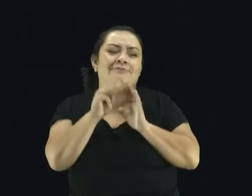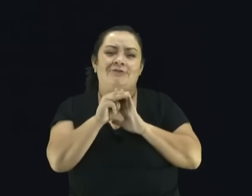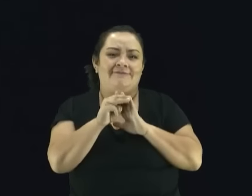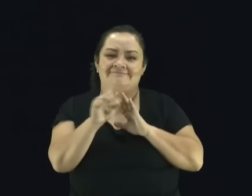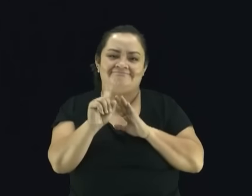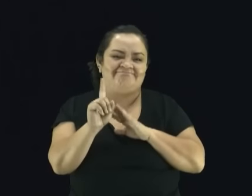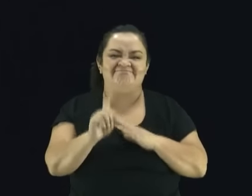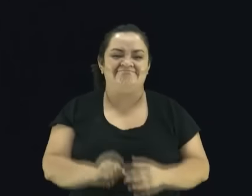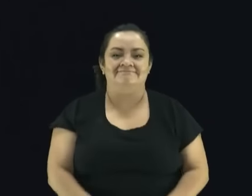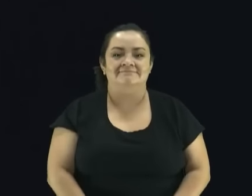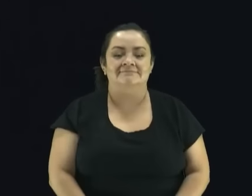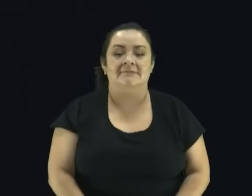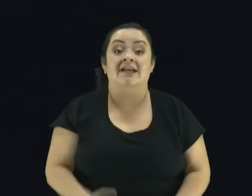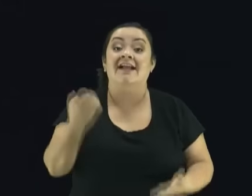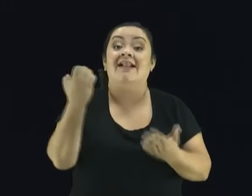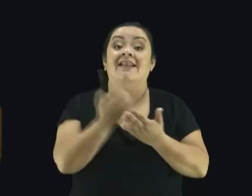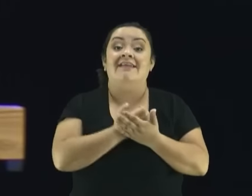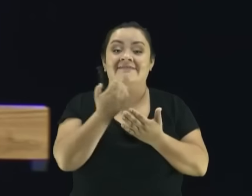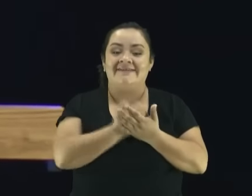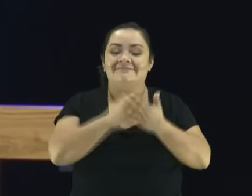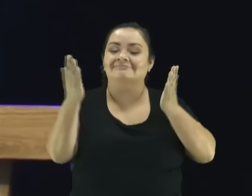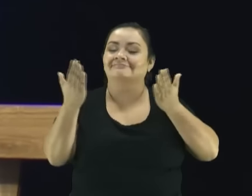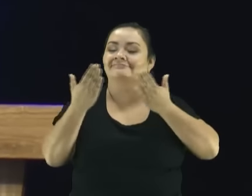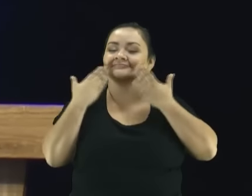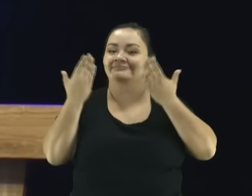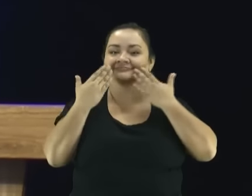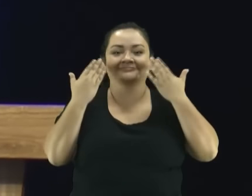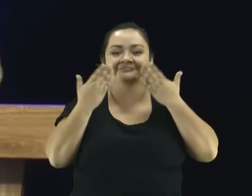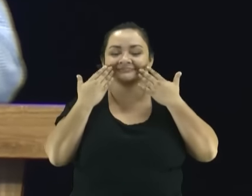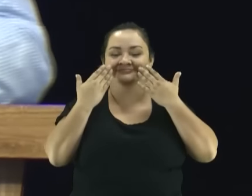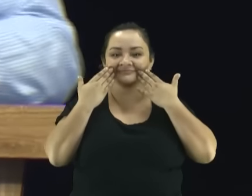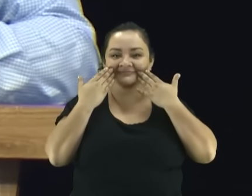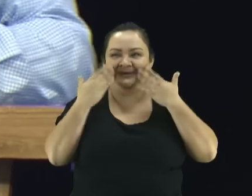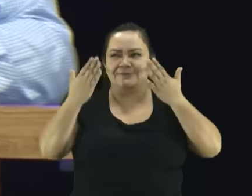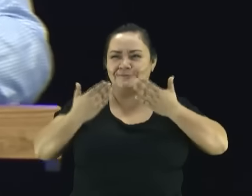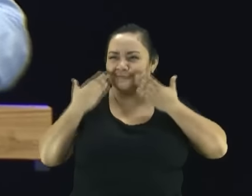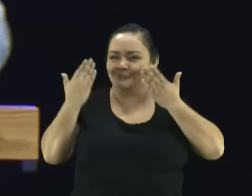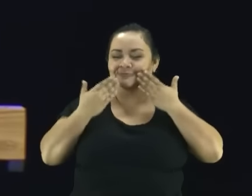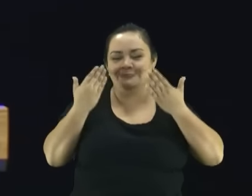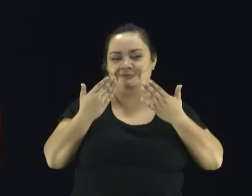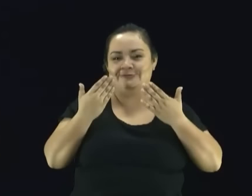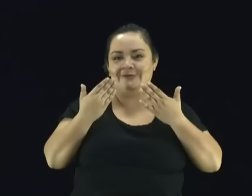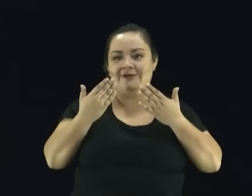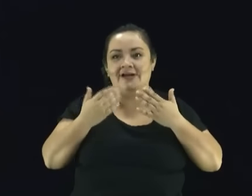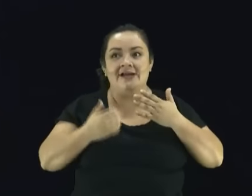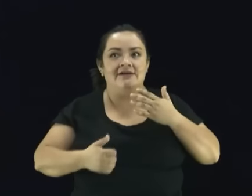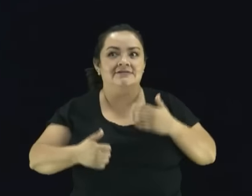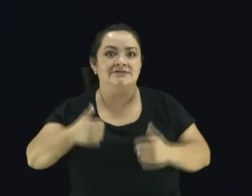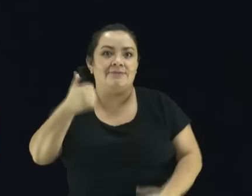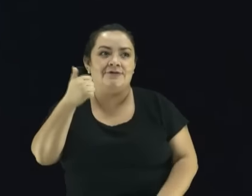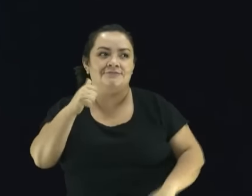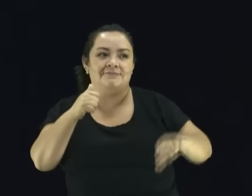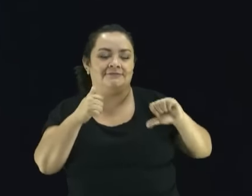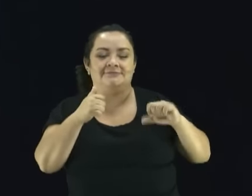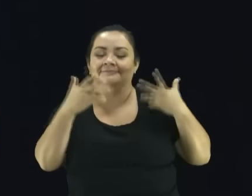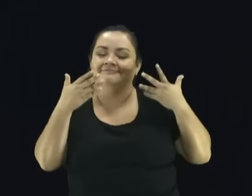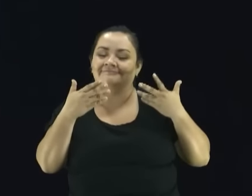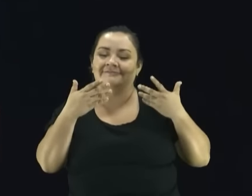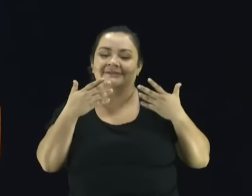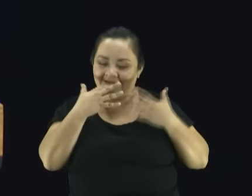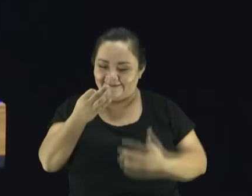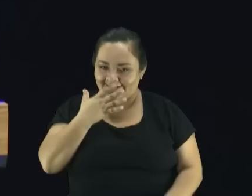sensual el evangelio es un gozo pero que usted de verdad y este gozo no se siente en los días Buenos No no De